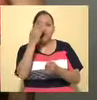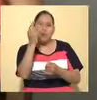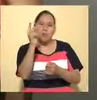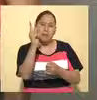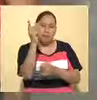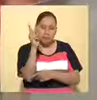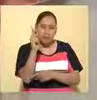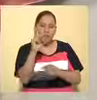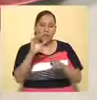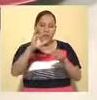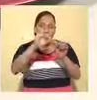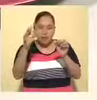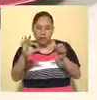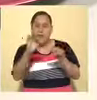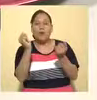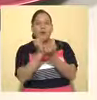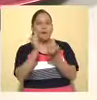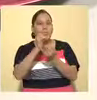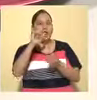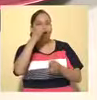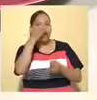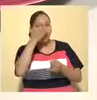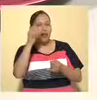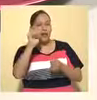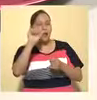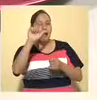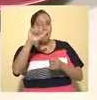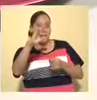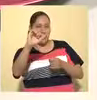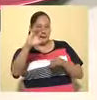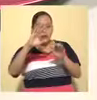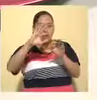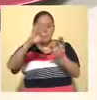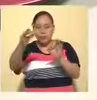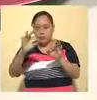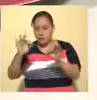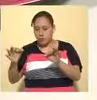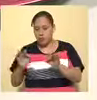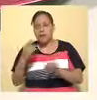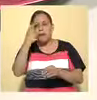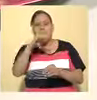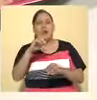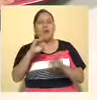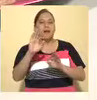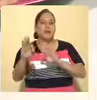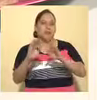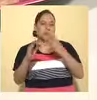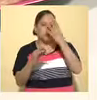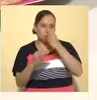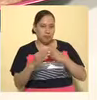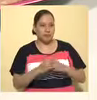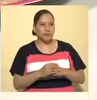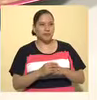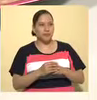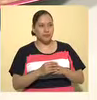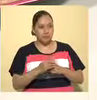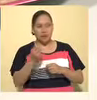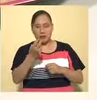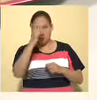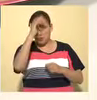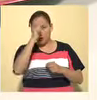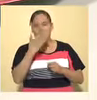Okay. O unas ramitas de albahaca en la parte de arriba. Así ya de adorno, ¿no? Para que se vea bonito el plato y los hijos. Hoy vamos a decorar bonito el plato, ¿no? Ah, me